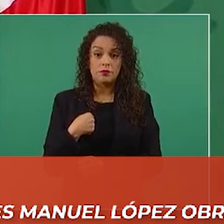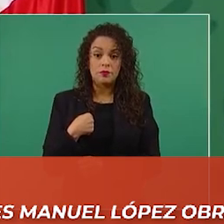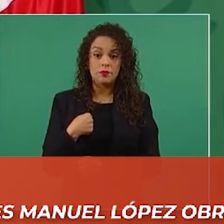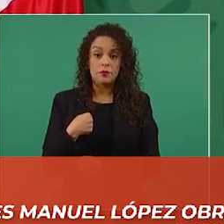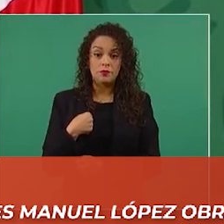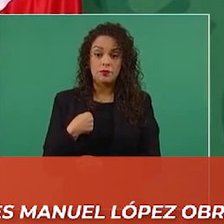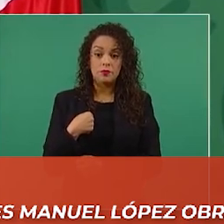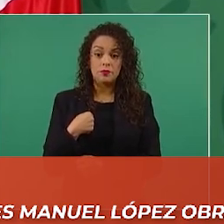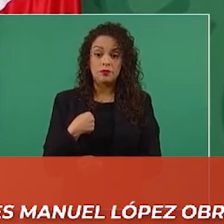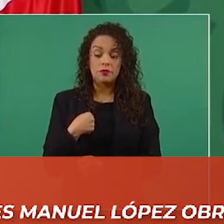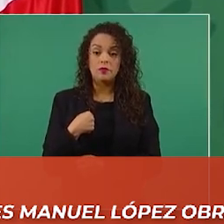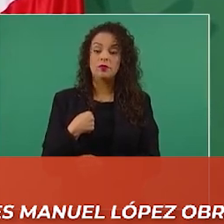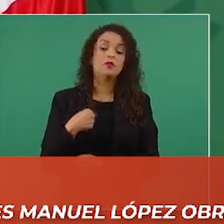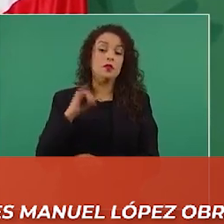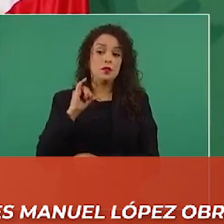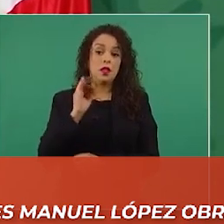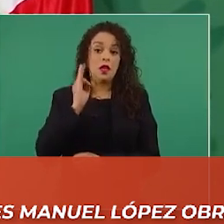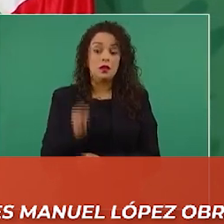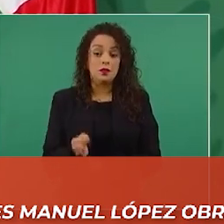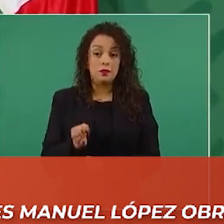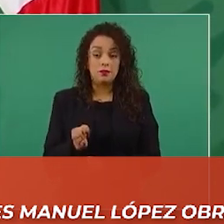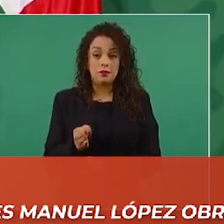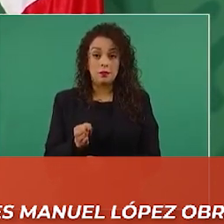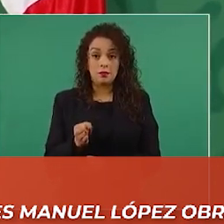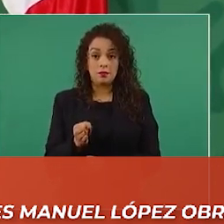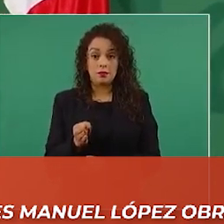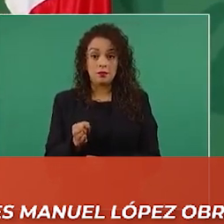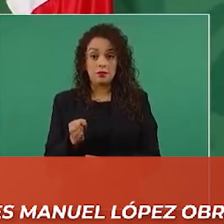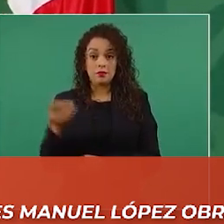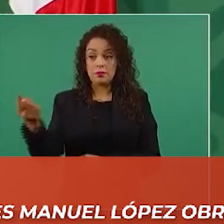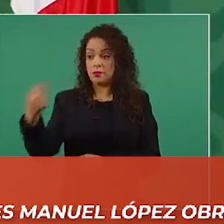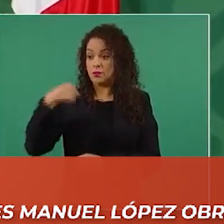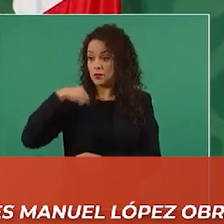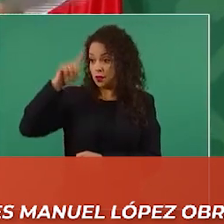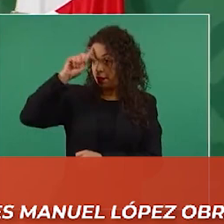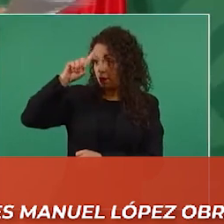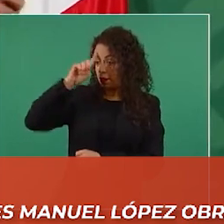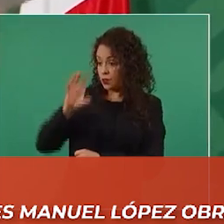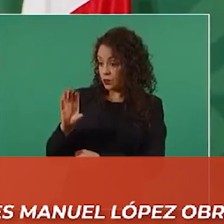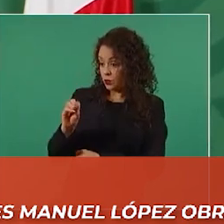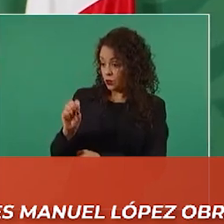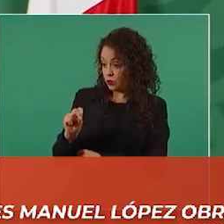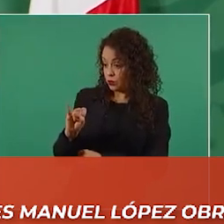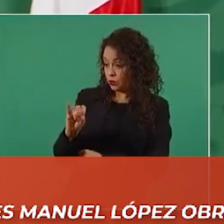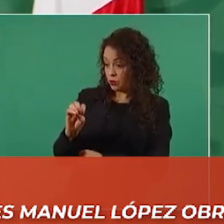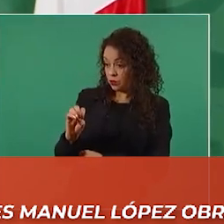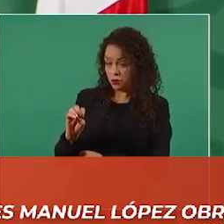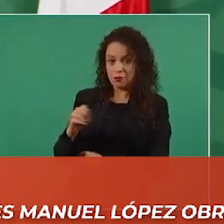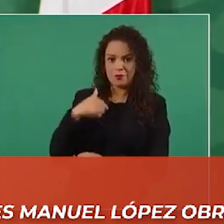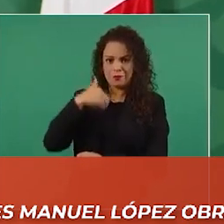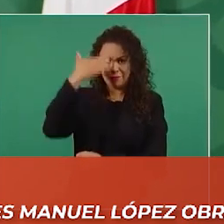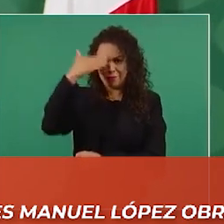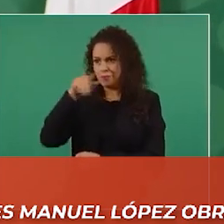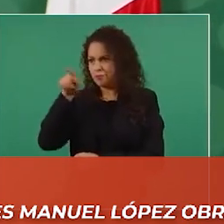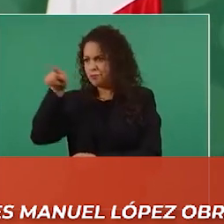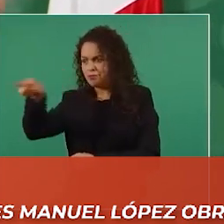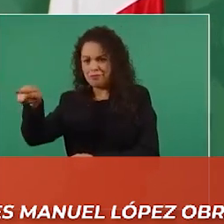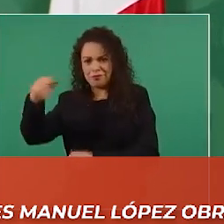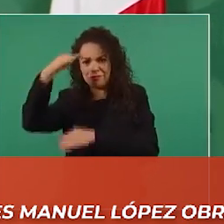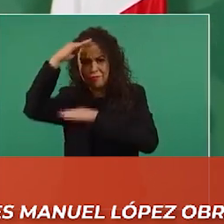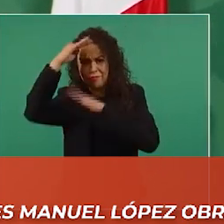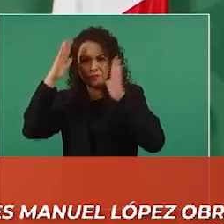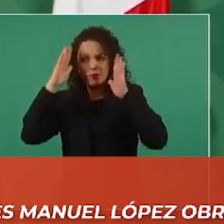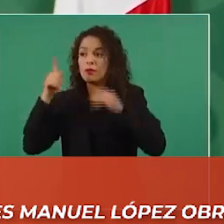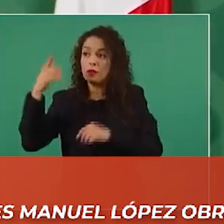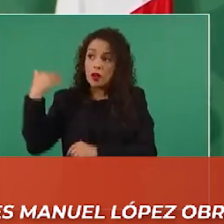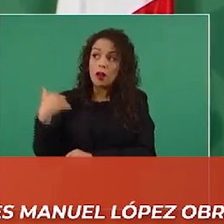Tomando las recomendaciones de Cosío, que sé que es un conservador que cuando estuvo en la